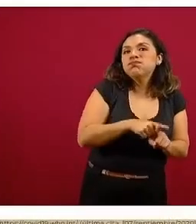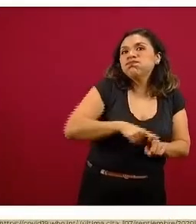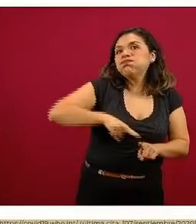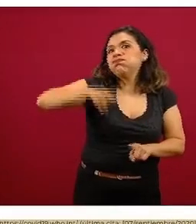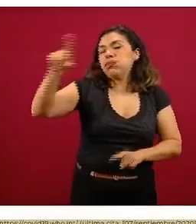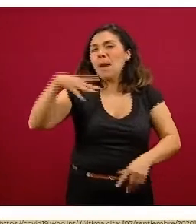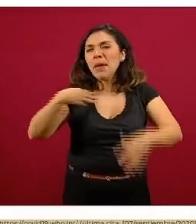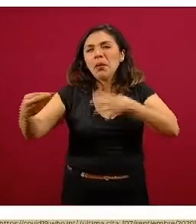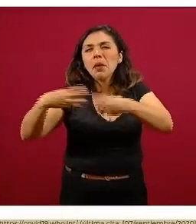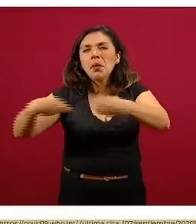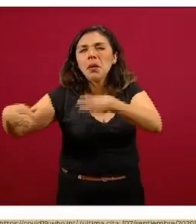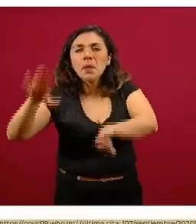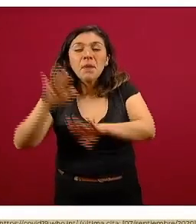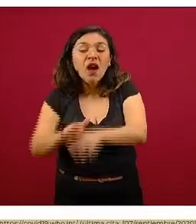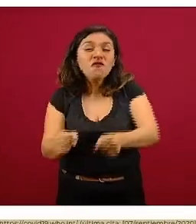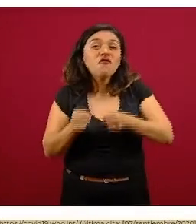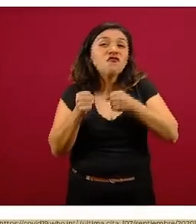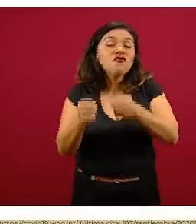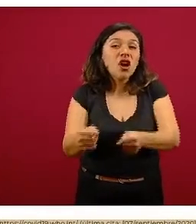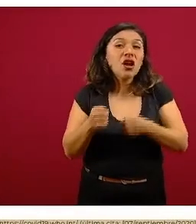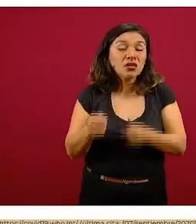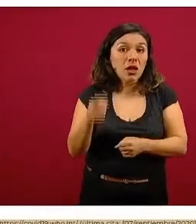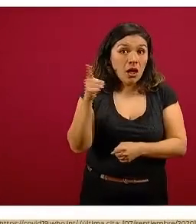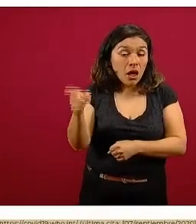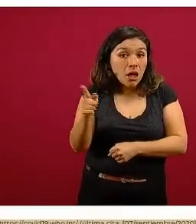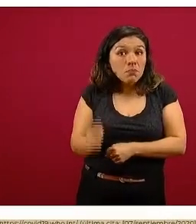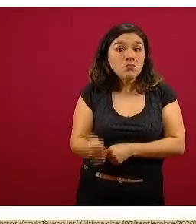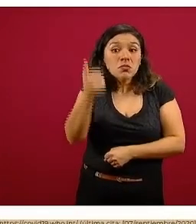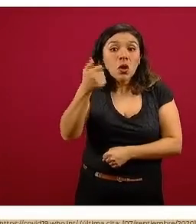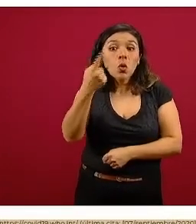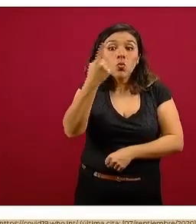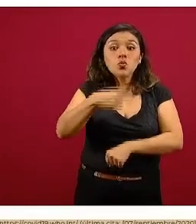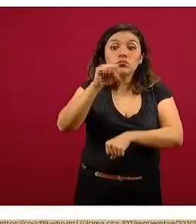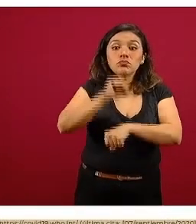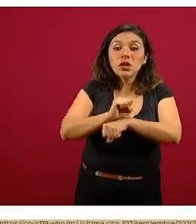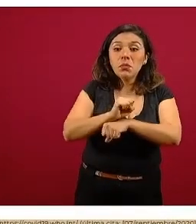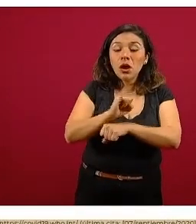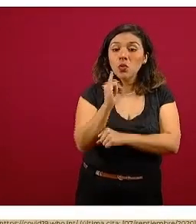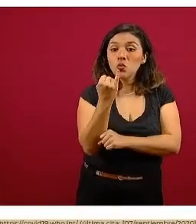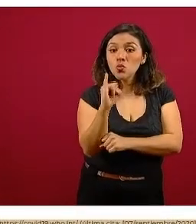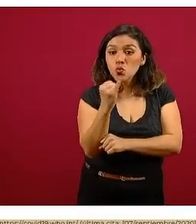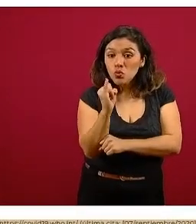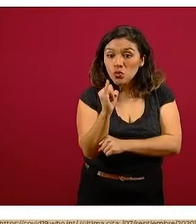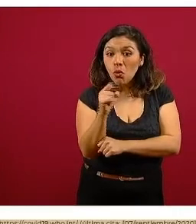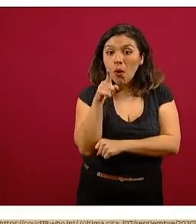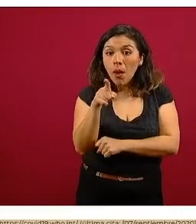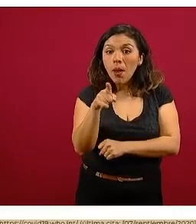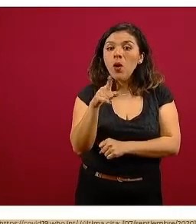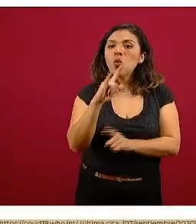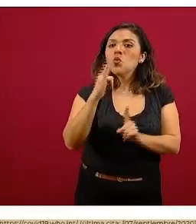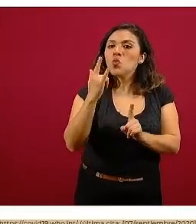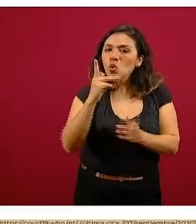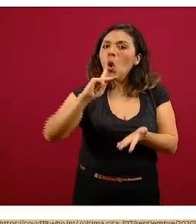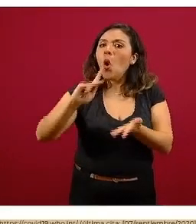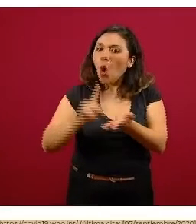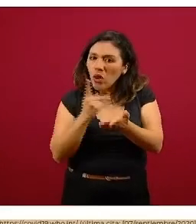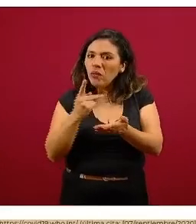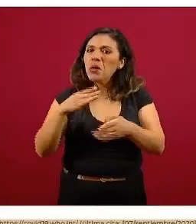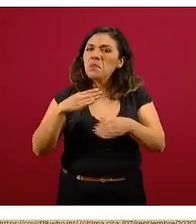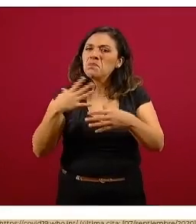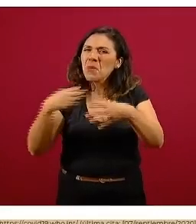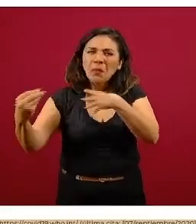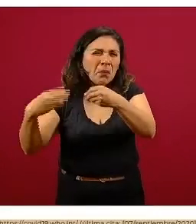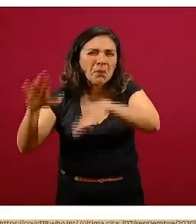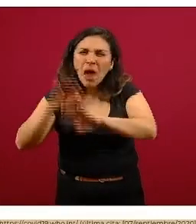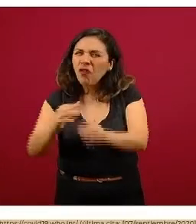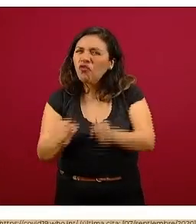curva epidémica, un primer escalamiento que se dio la primera semana de junio. Durante el mes de julio volvieron a tener uno nuevo